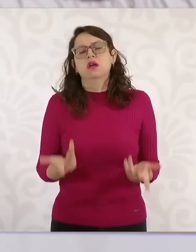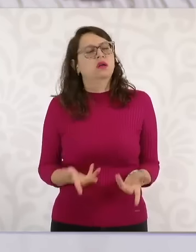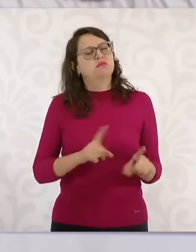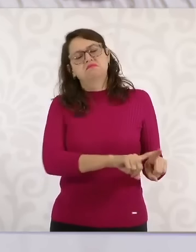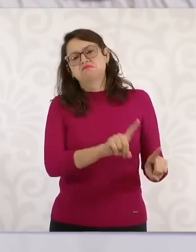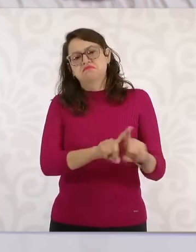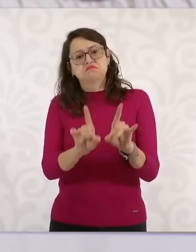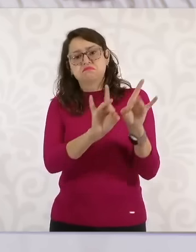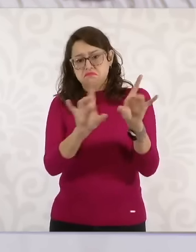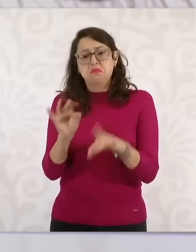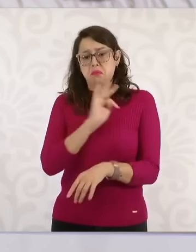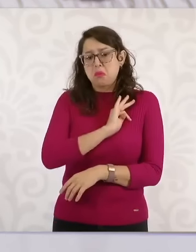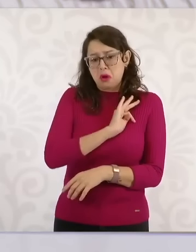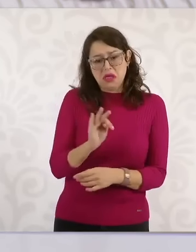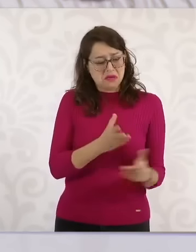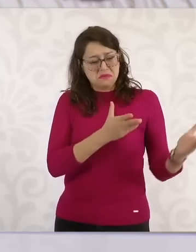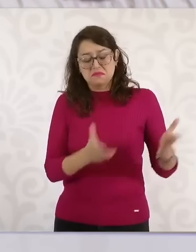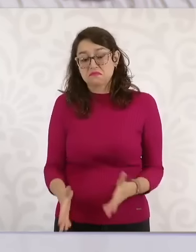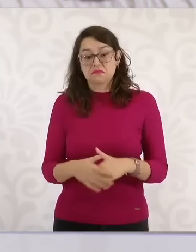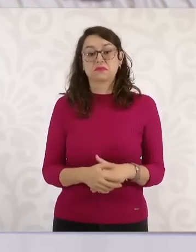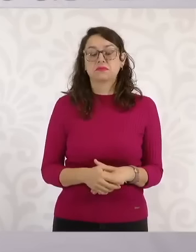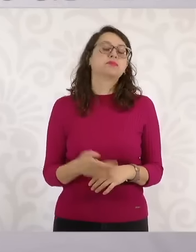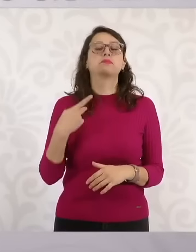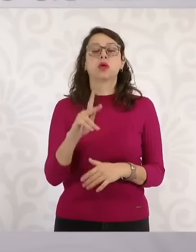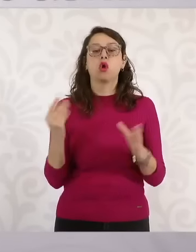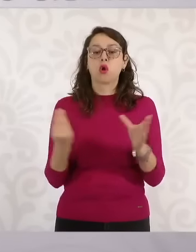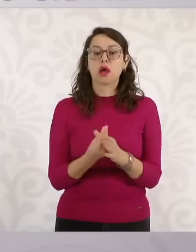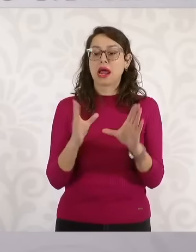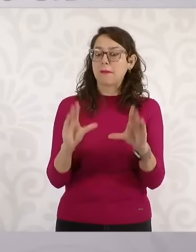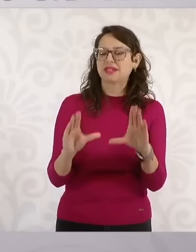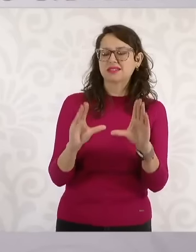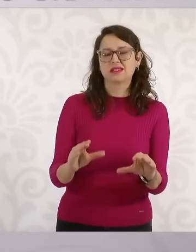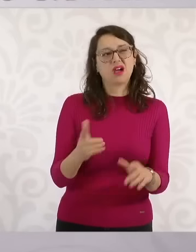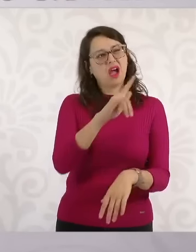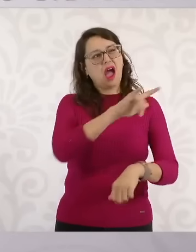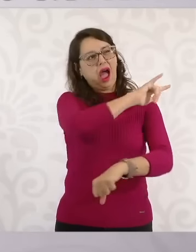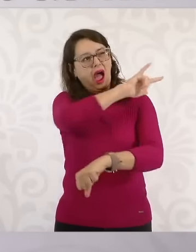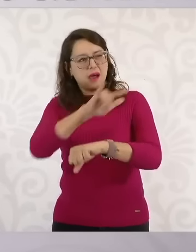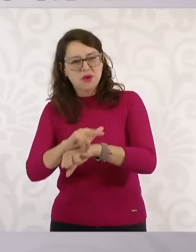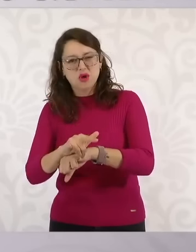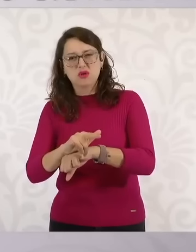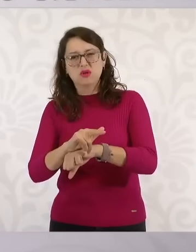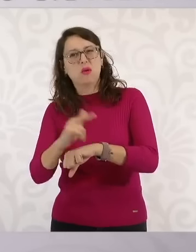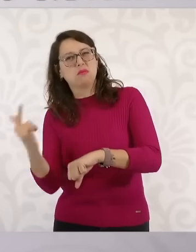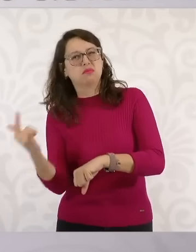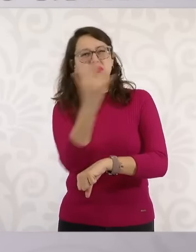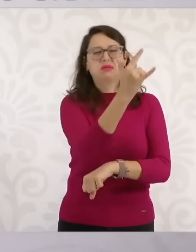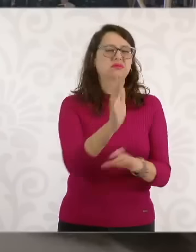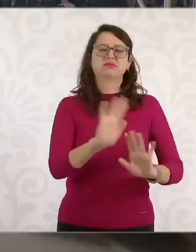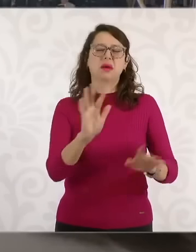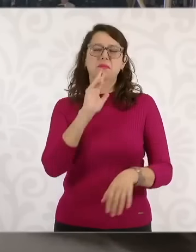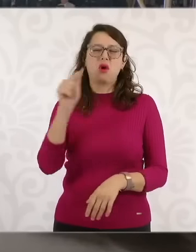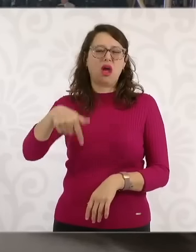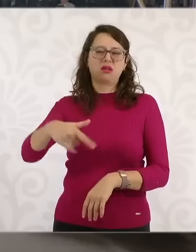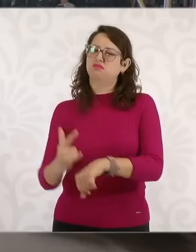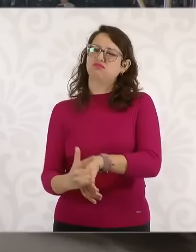etcétera, así es. Pero si es un asunto de capacitación, es mejor que vaya un avión mexicano allá. También